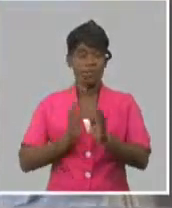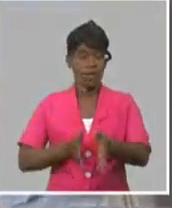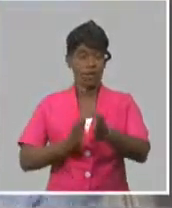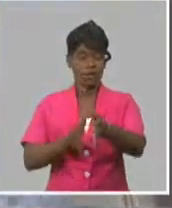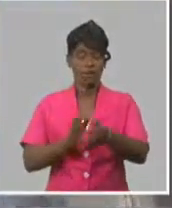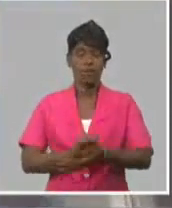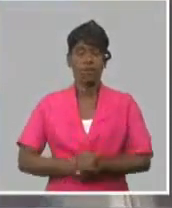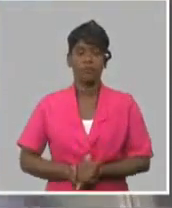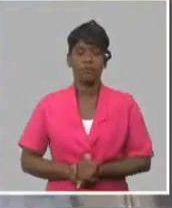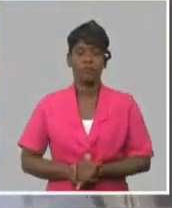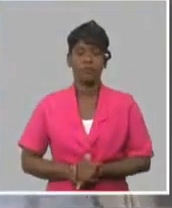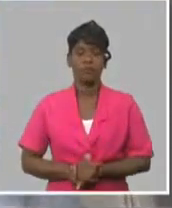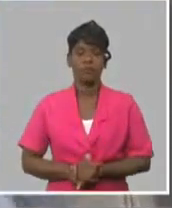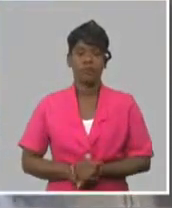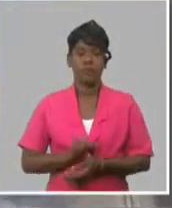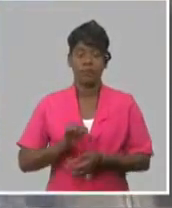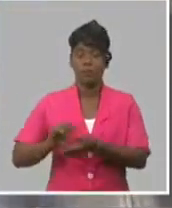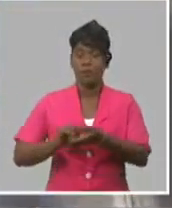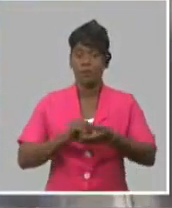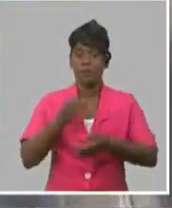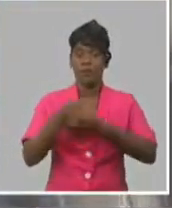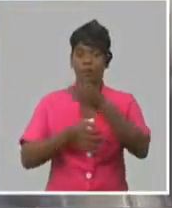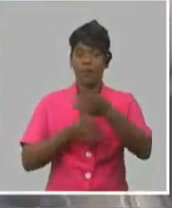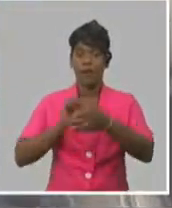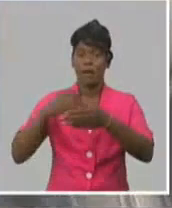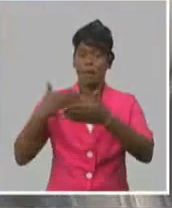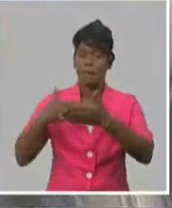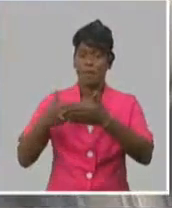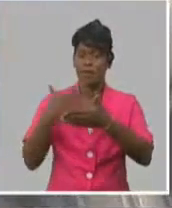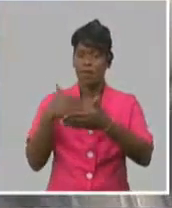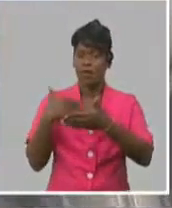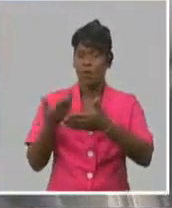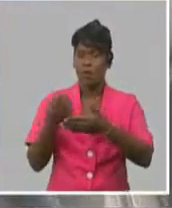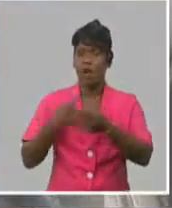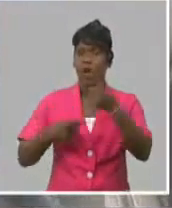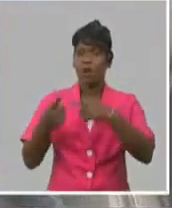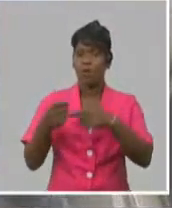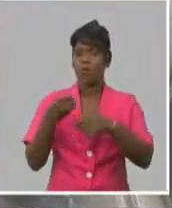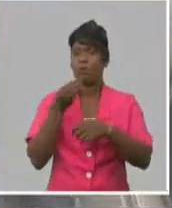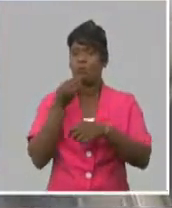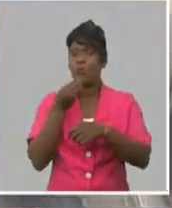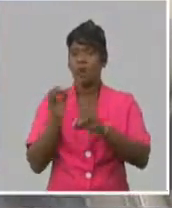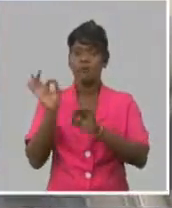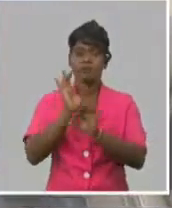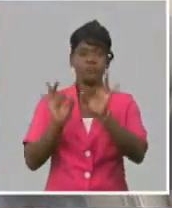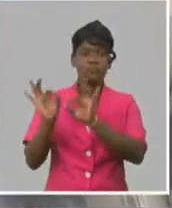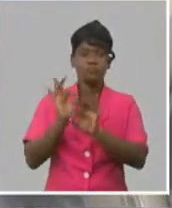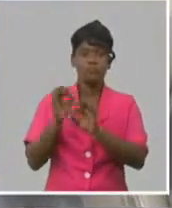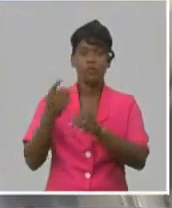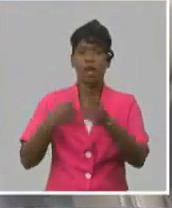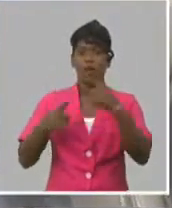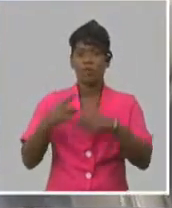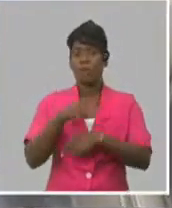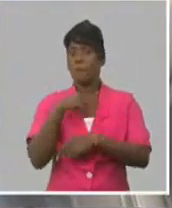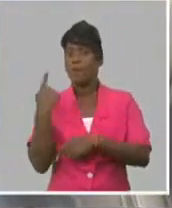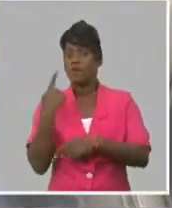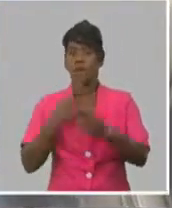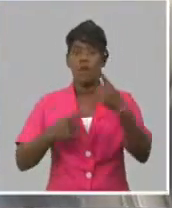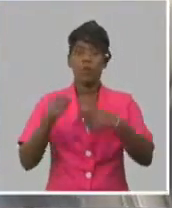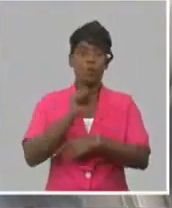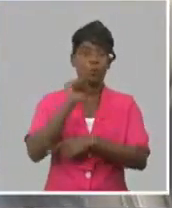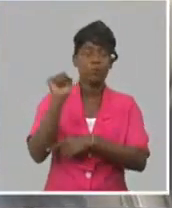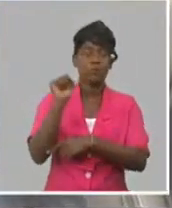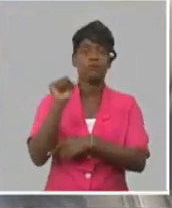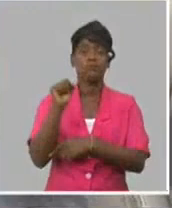planteaba bueno hay empresas como tus el ejemplo la astronomía y otras que van a tener un ajuste que van a estar en pérdida hay otras muchas que van a salir mal